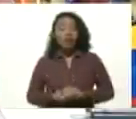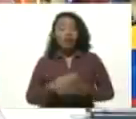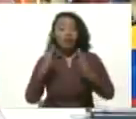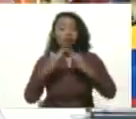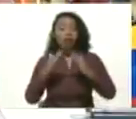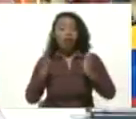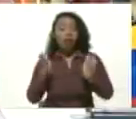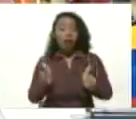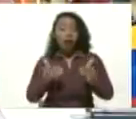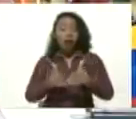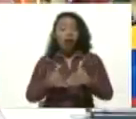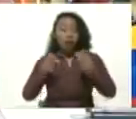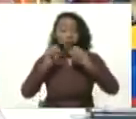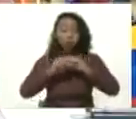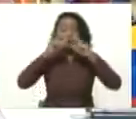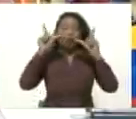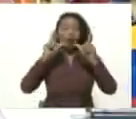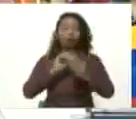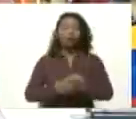sorpresa.